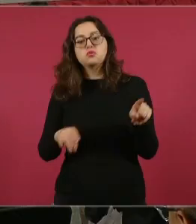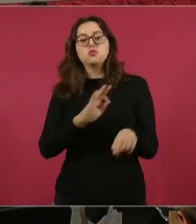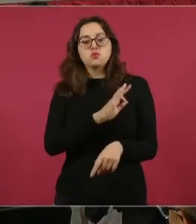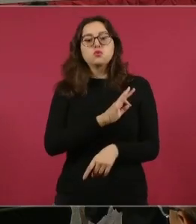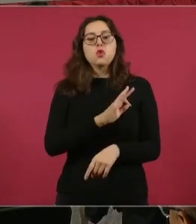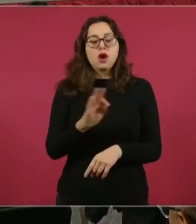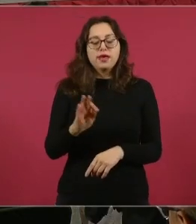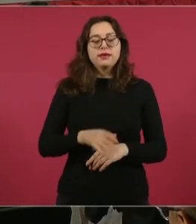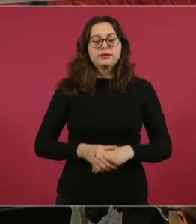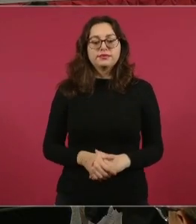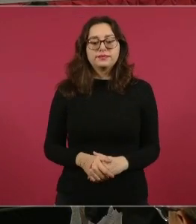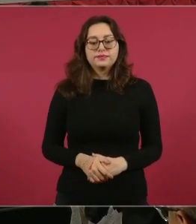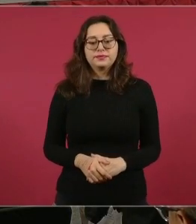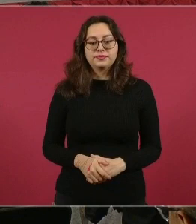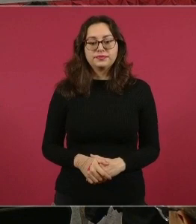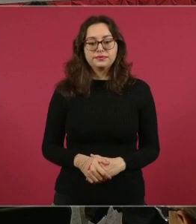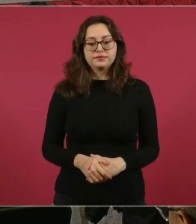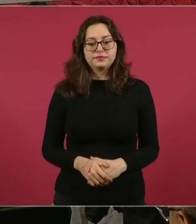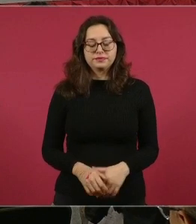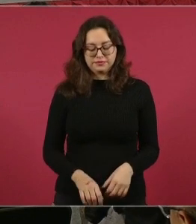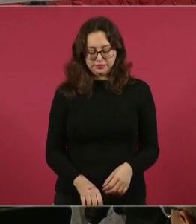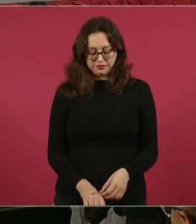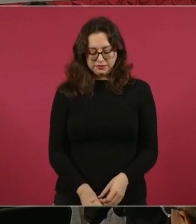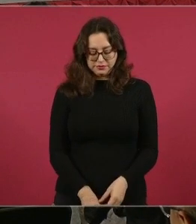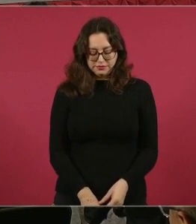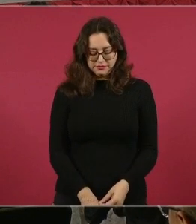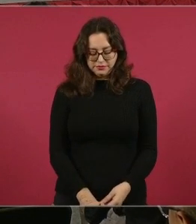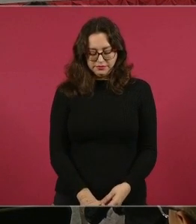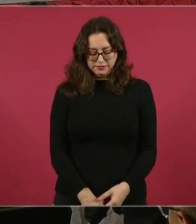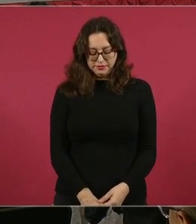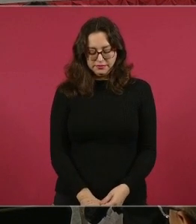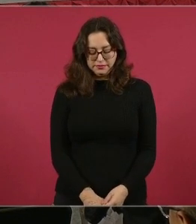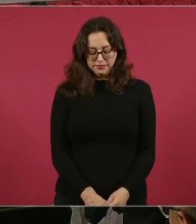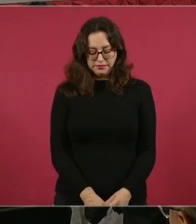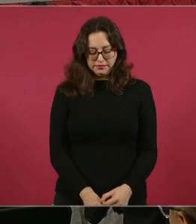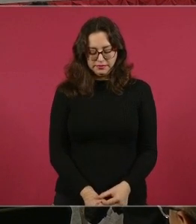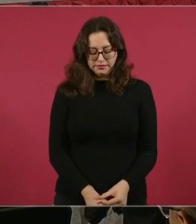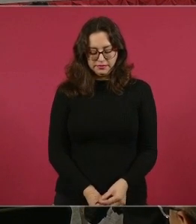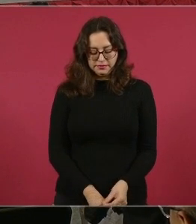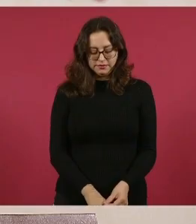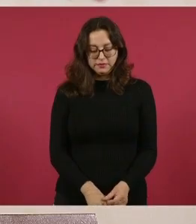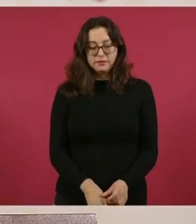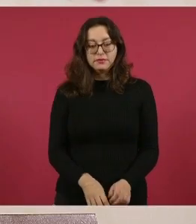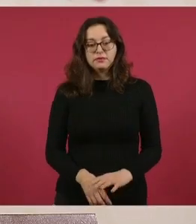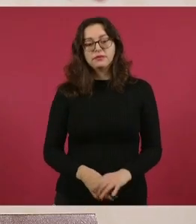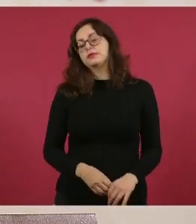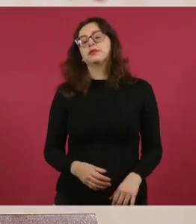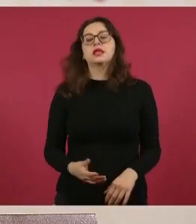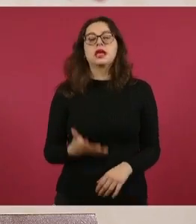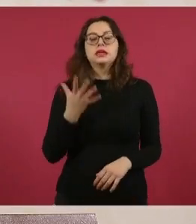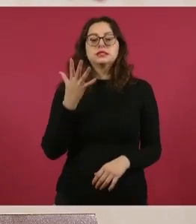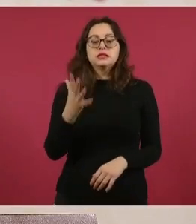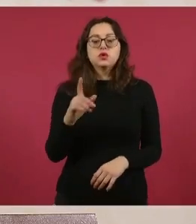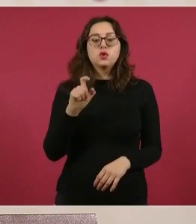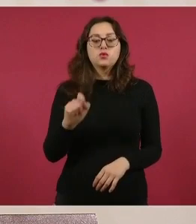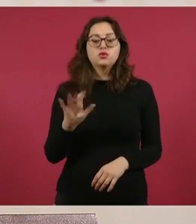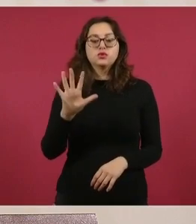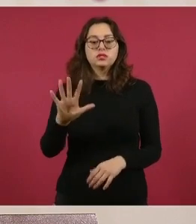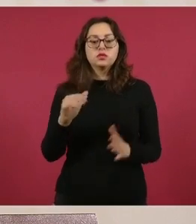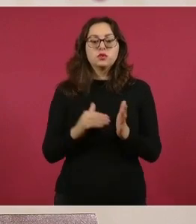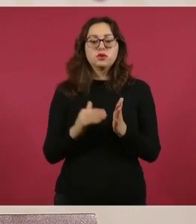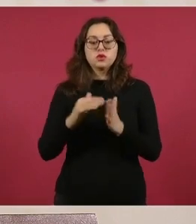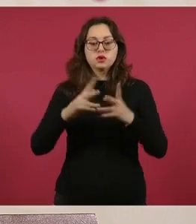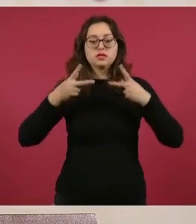etcétera. El aeropuerto se construyó para una capacidad operacional en estos momentos de 5.5 millones de pasajeros, como ya lo